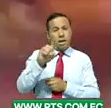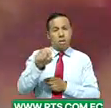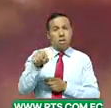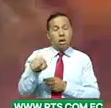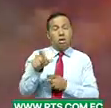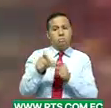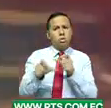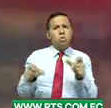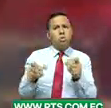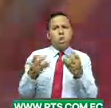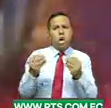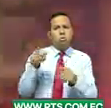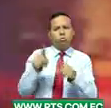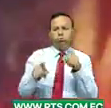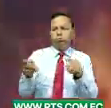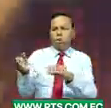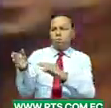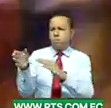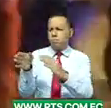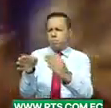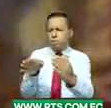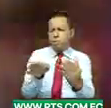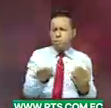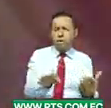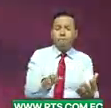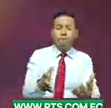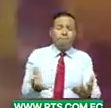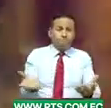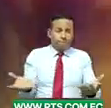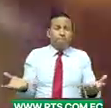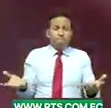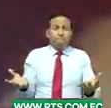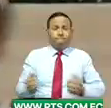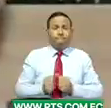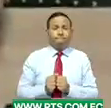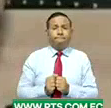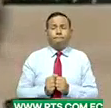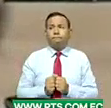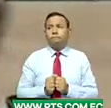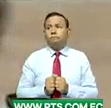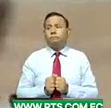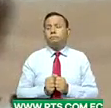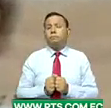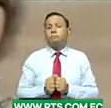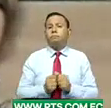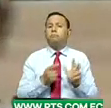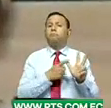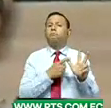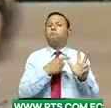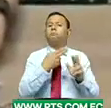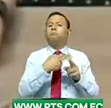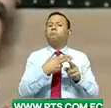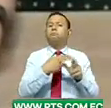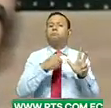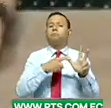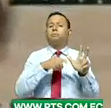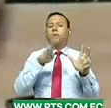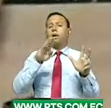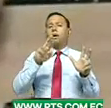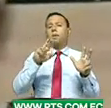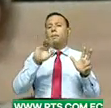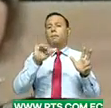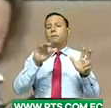murieron personas inocentes que no tenían nada que ver con el negocio. Y responden a los nombres de Brian Q,